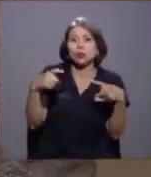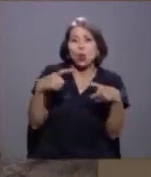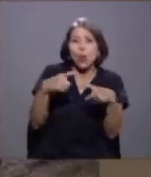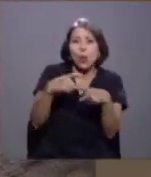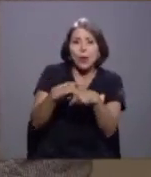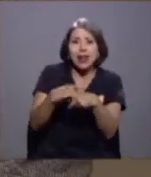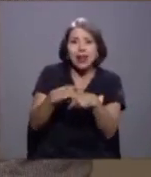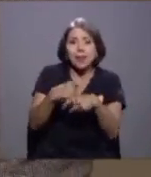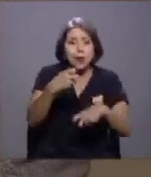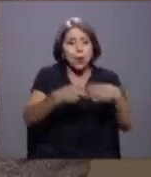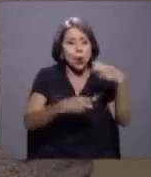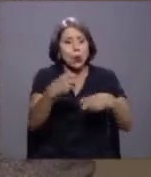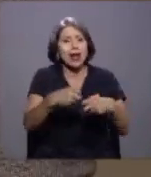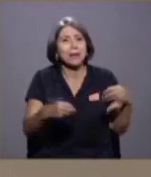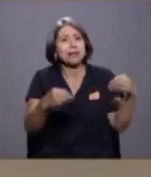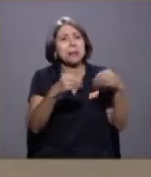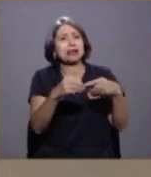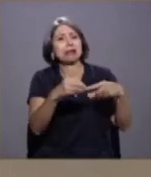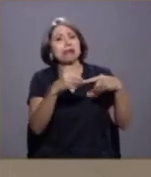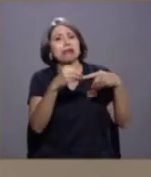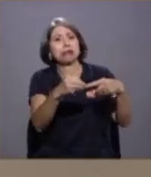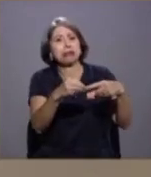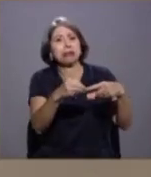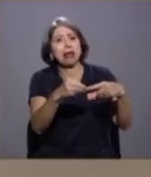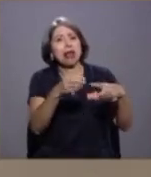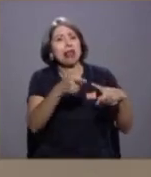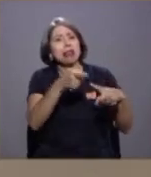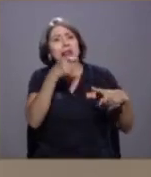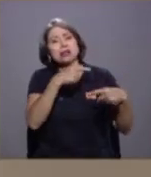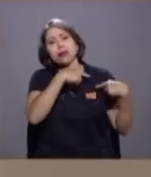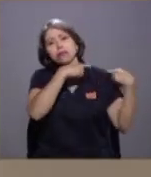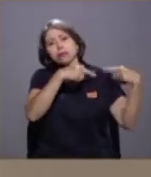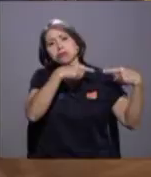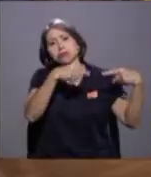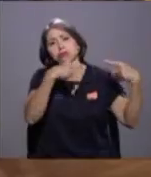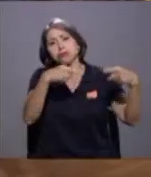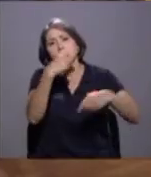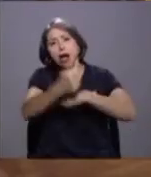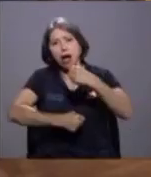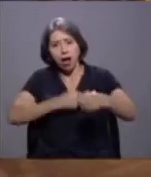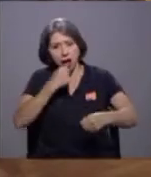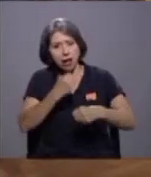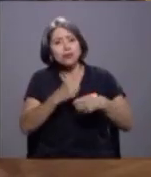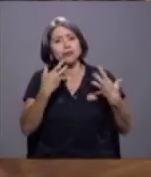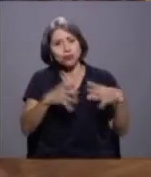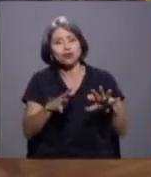problemas estructurales que venimos arrastrando desde hace muchos años, ¿verdad?